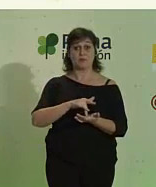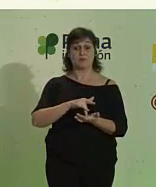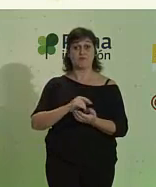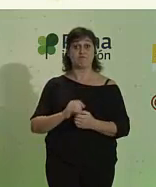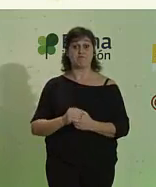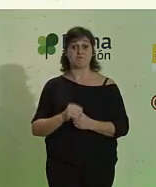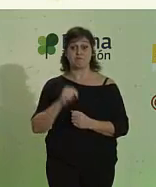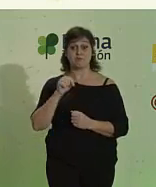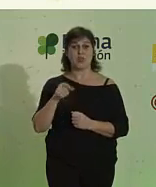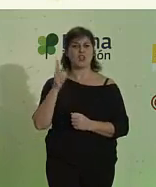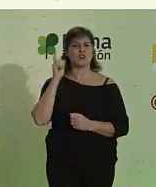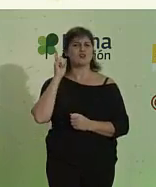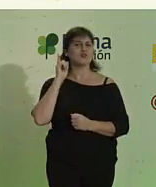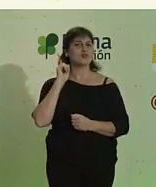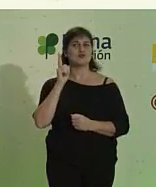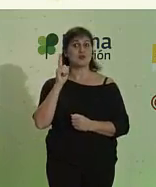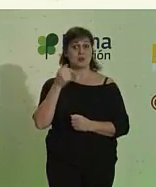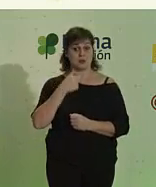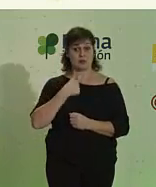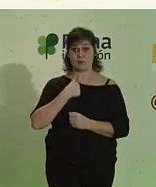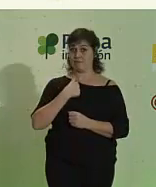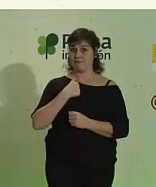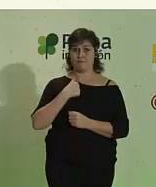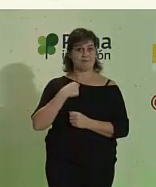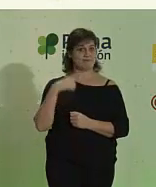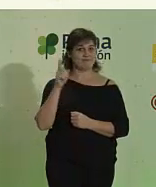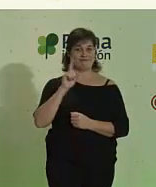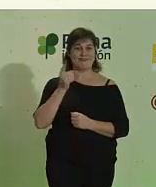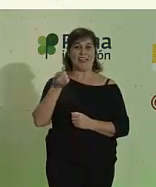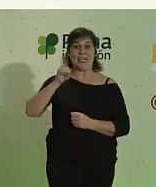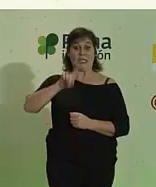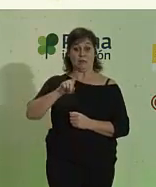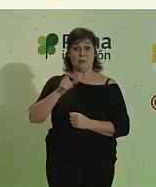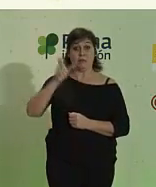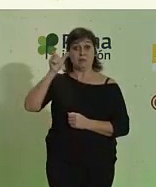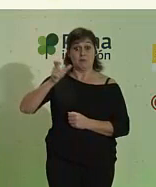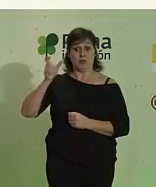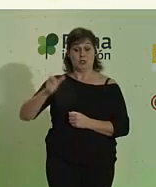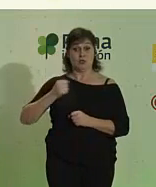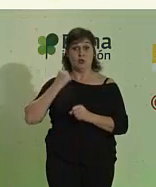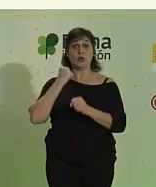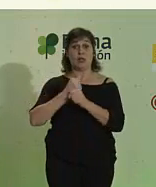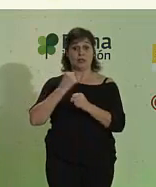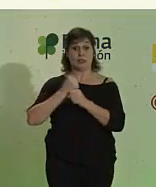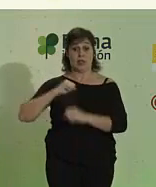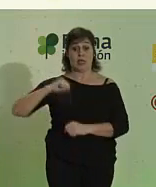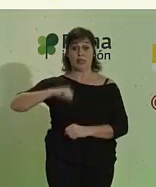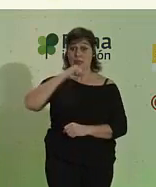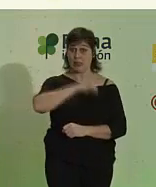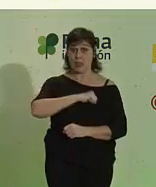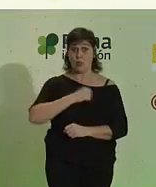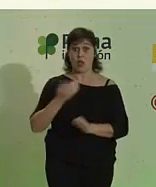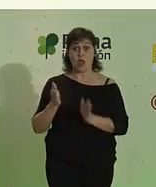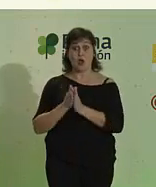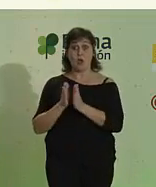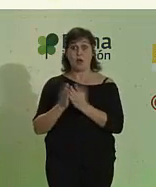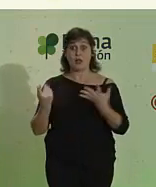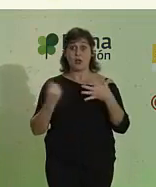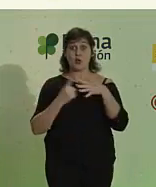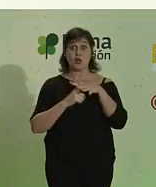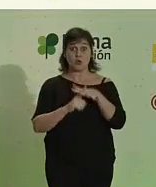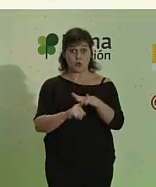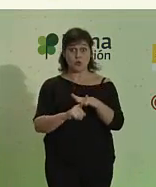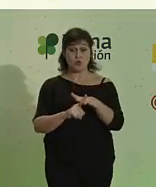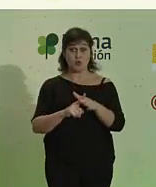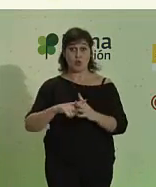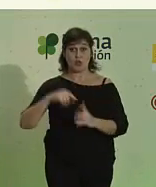Hoy no solamente yo, sino todo el personal de Taiwán y mis compañeros de Inclusión